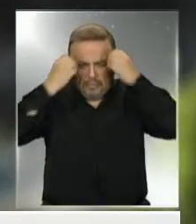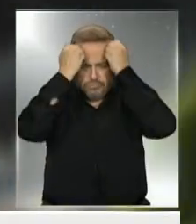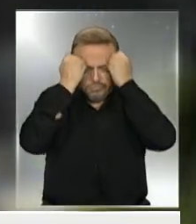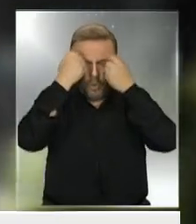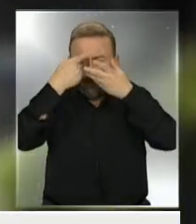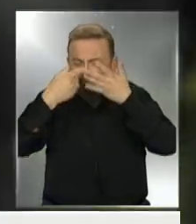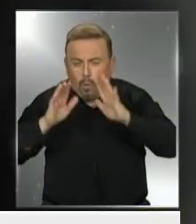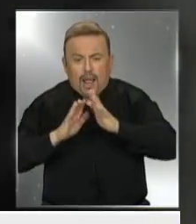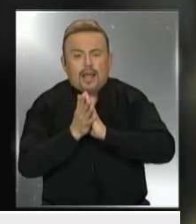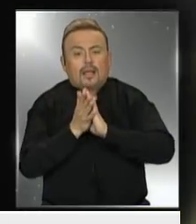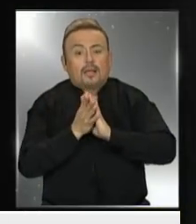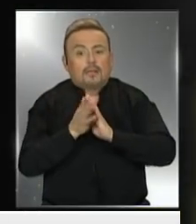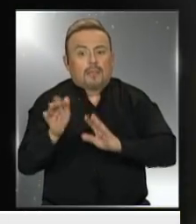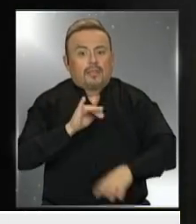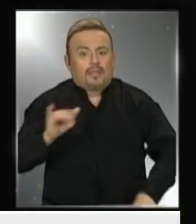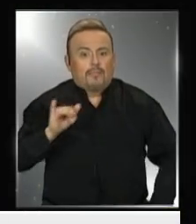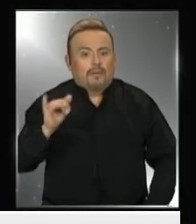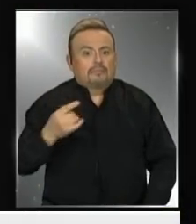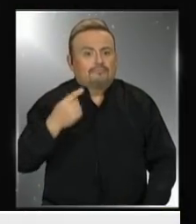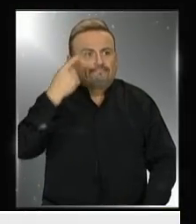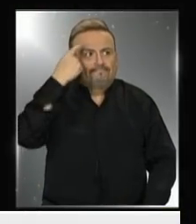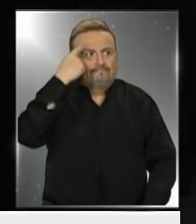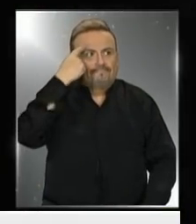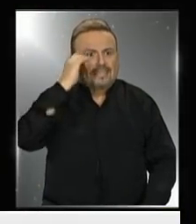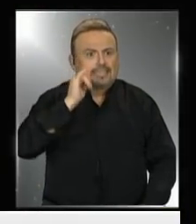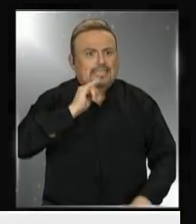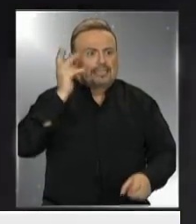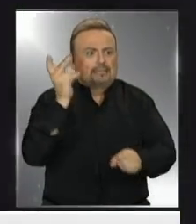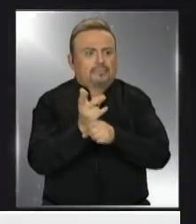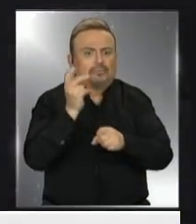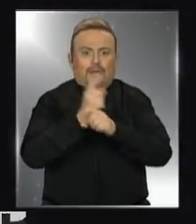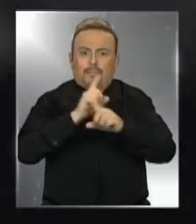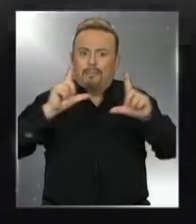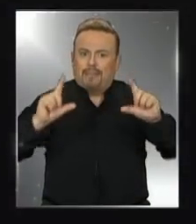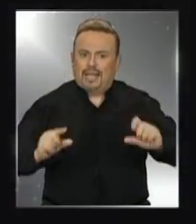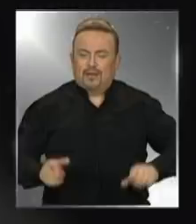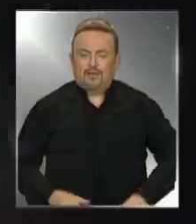antes de volver a atacar en estos espacios públicos.